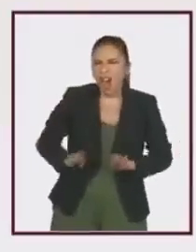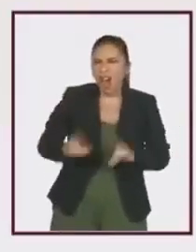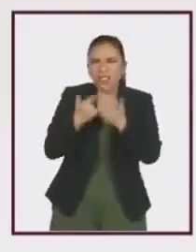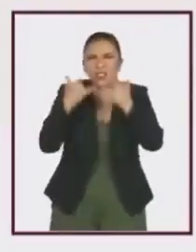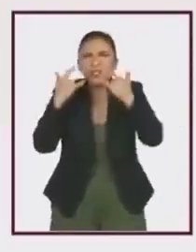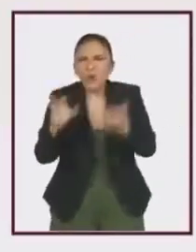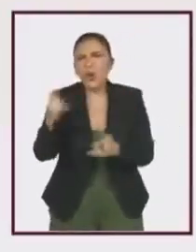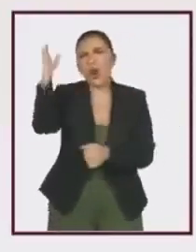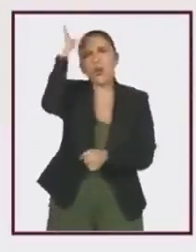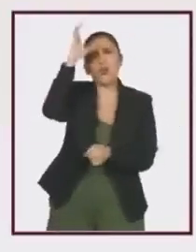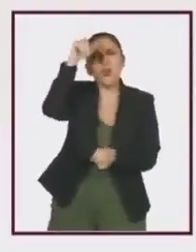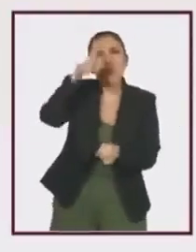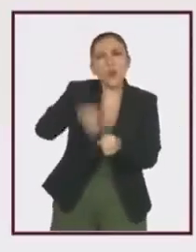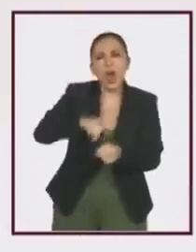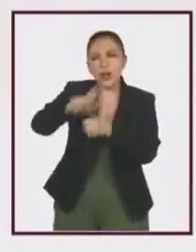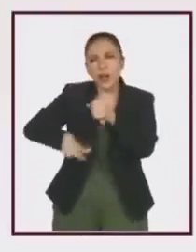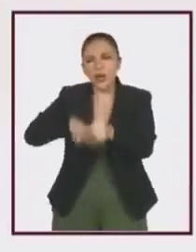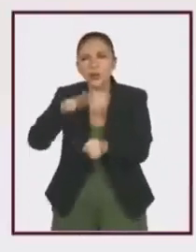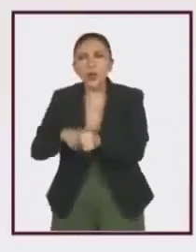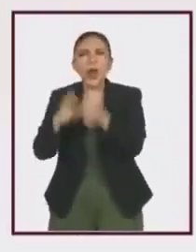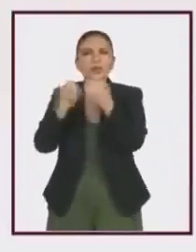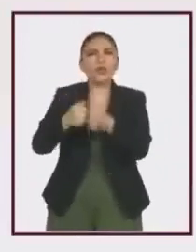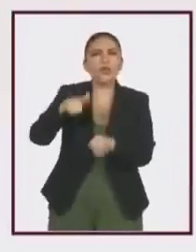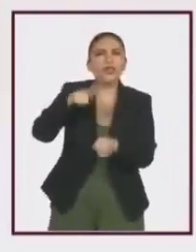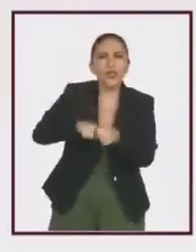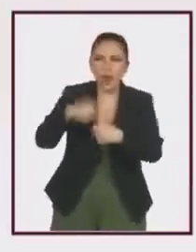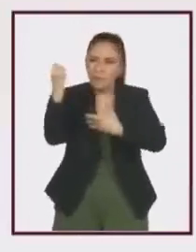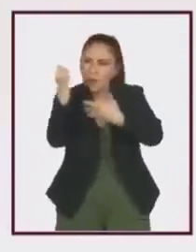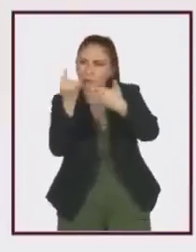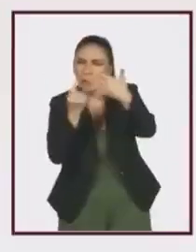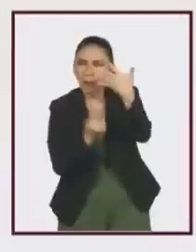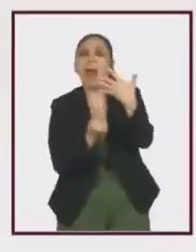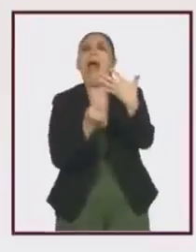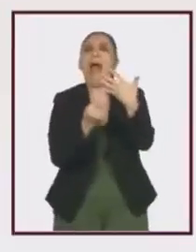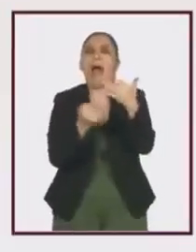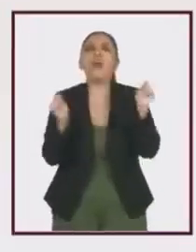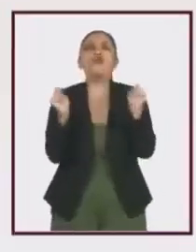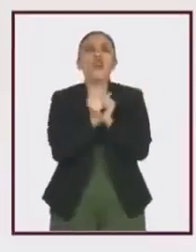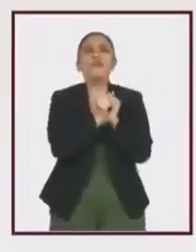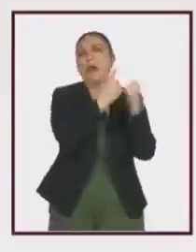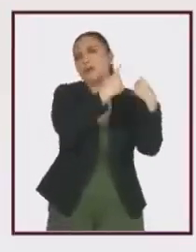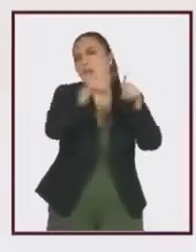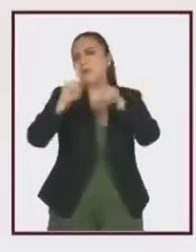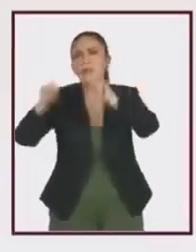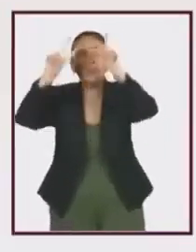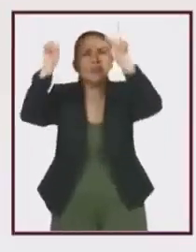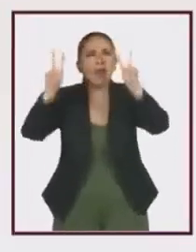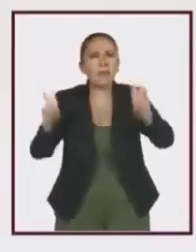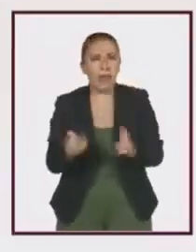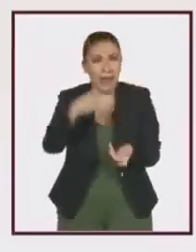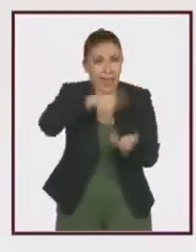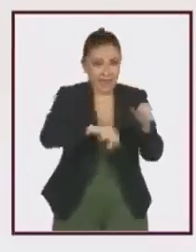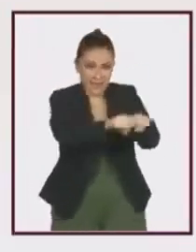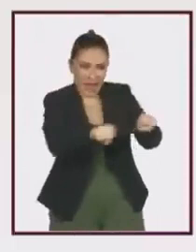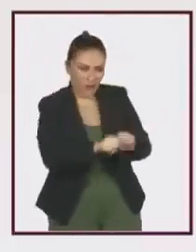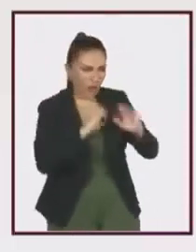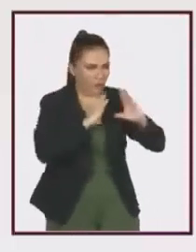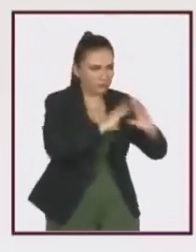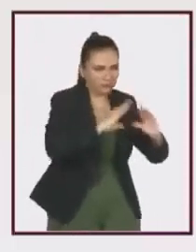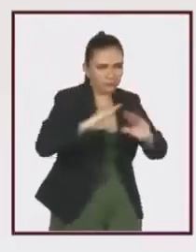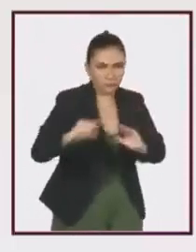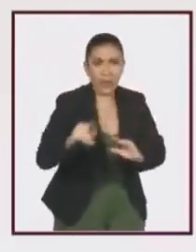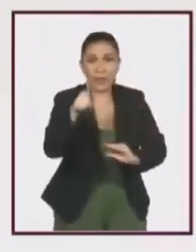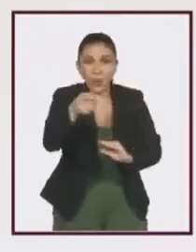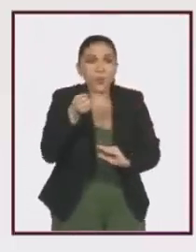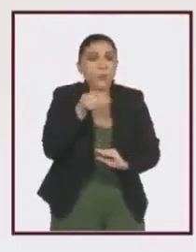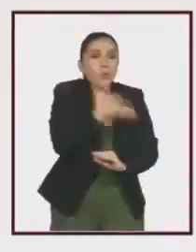históricas, culturales, naturales y sociales a partir de diversos temas que se aborden en las aulas y les demos